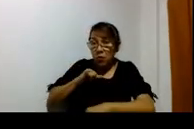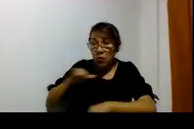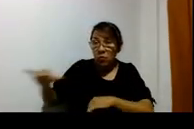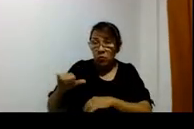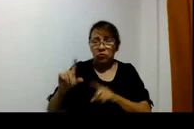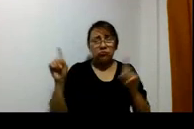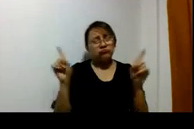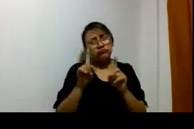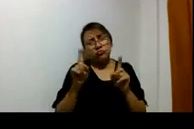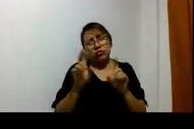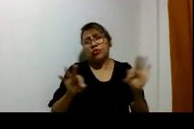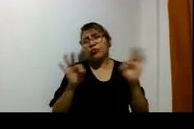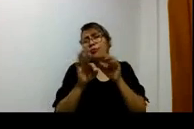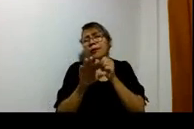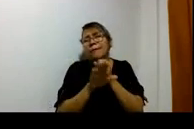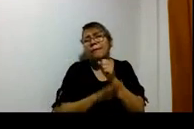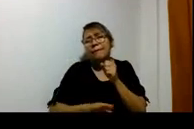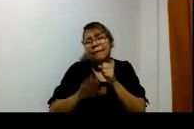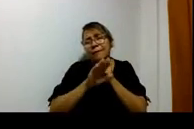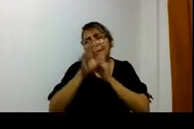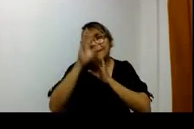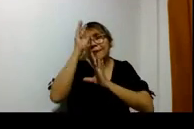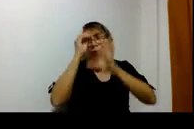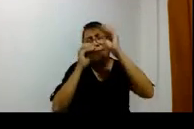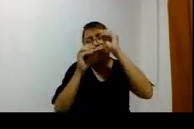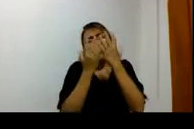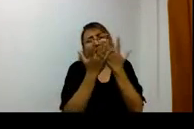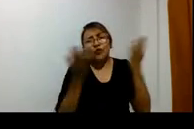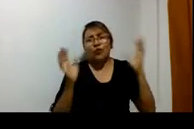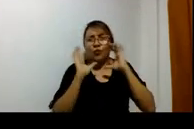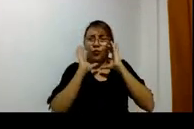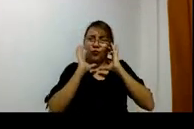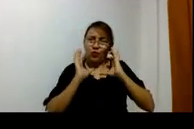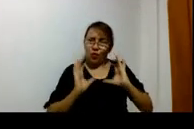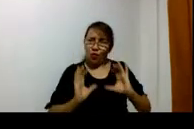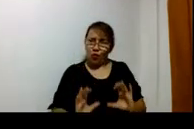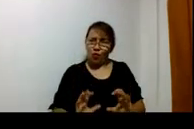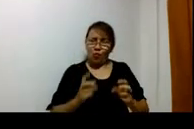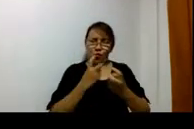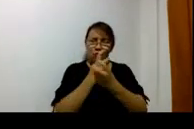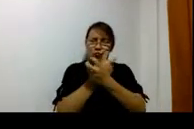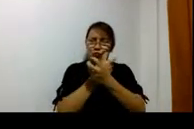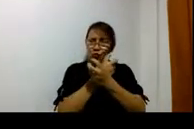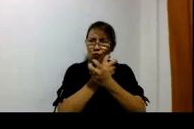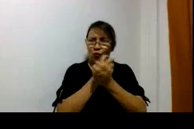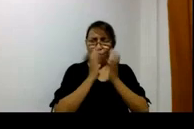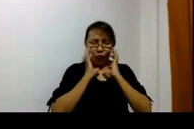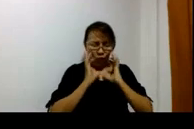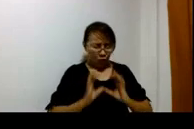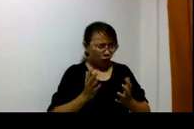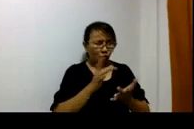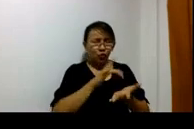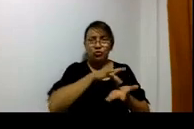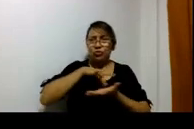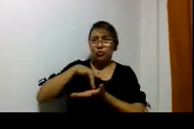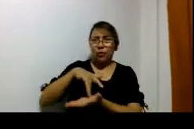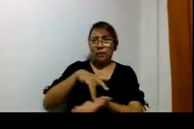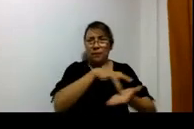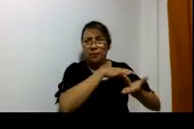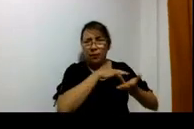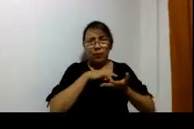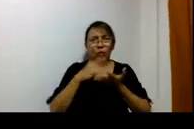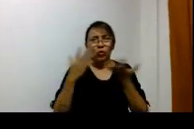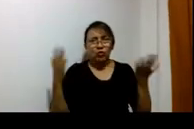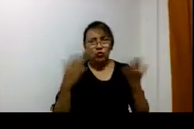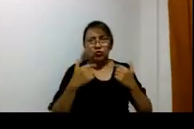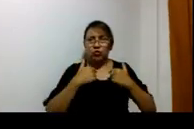conocer básicamente el funcionamiento de nuestro cuerpo humano, la posición de los huesos anatómicamente, mirar por dónde